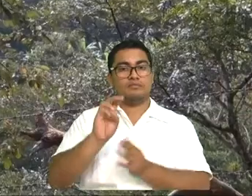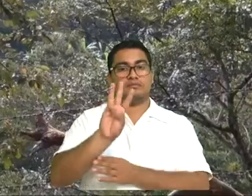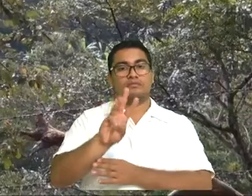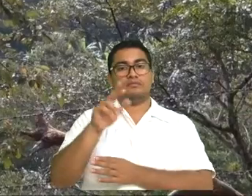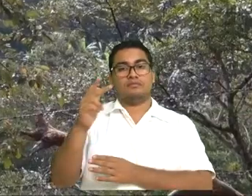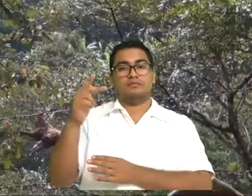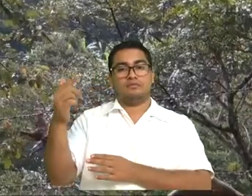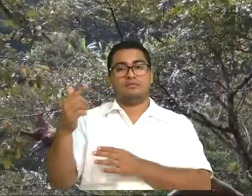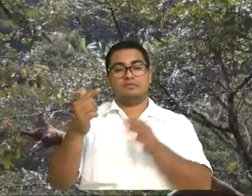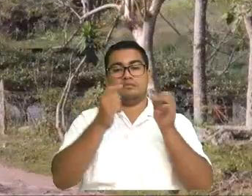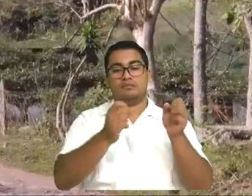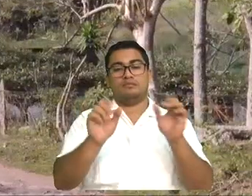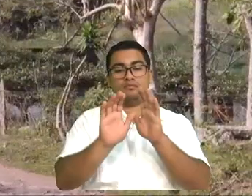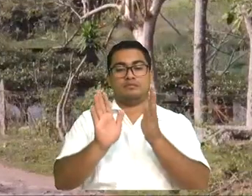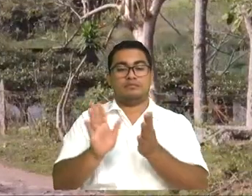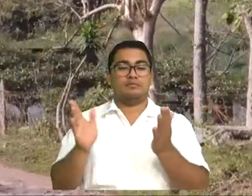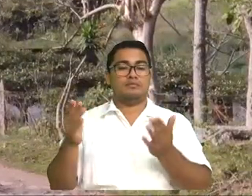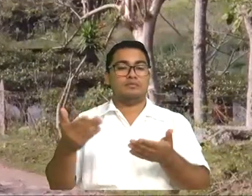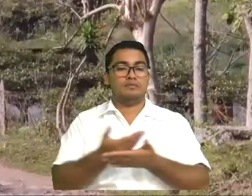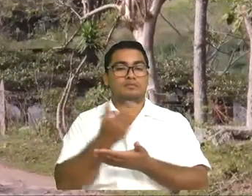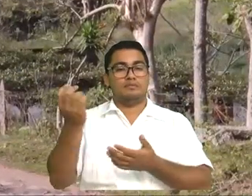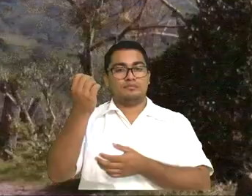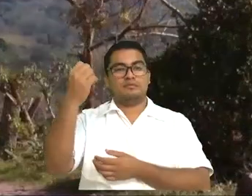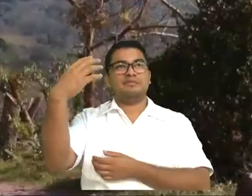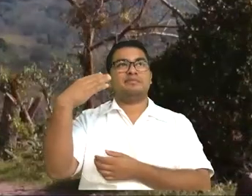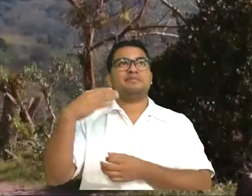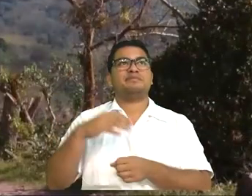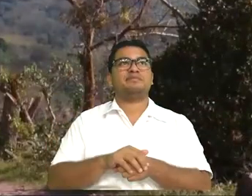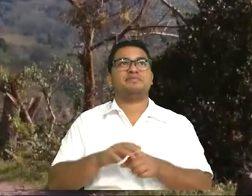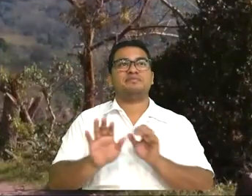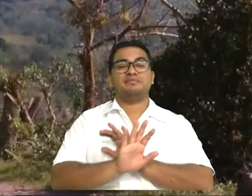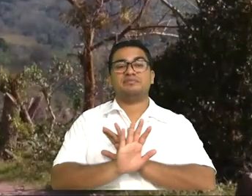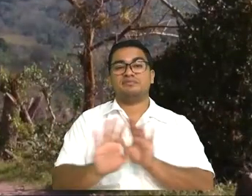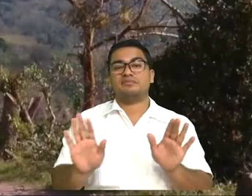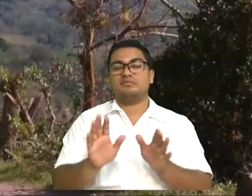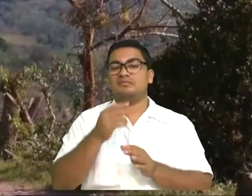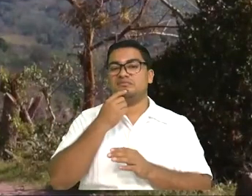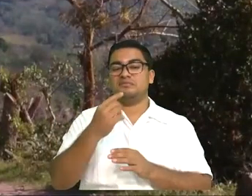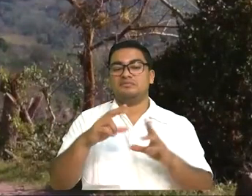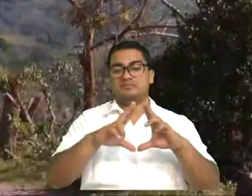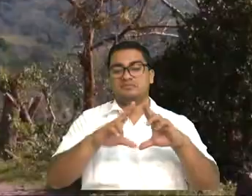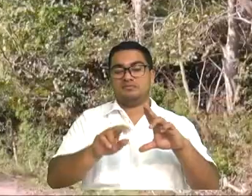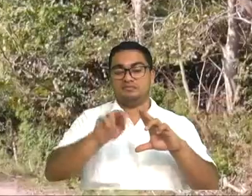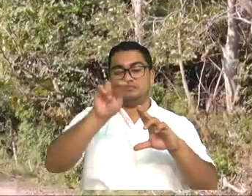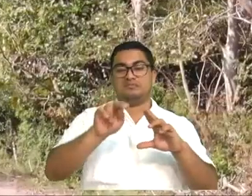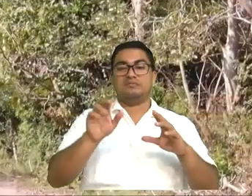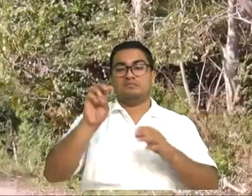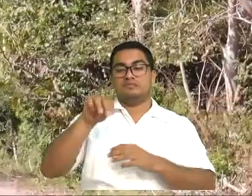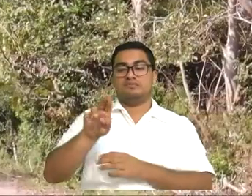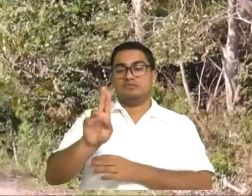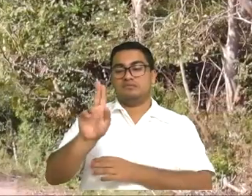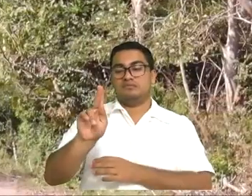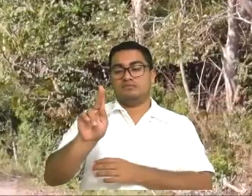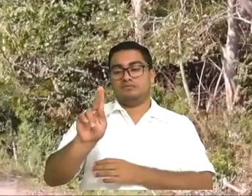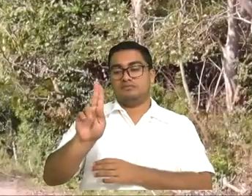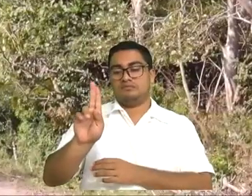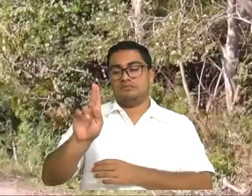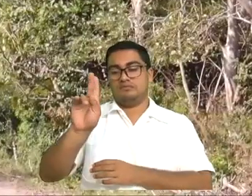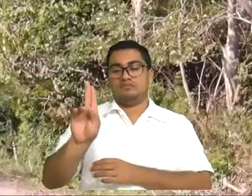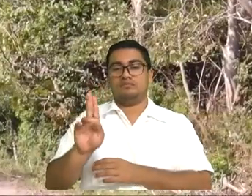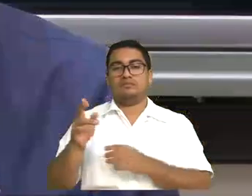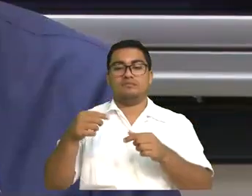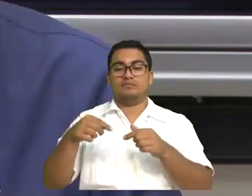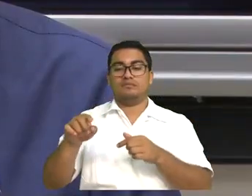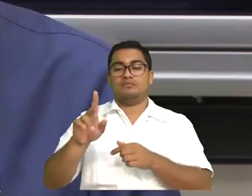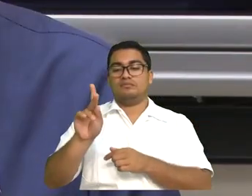hermanos y hermanas con acceso a la energía eléctrica. Y finalizamos en Caribe Norte, Mulucucú, los Coronados, número